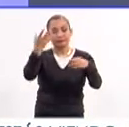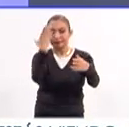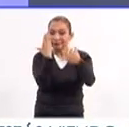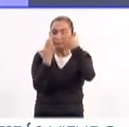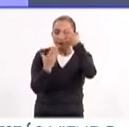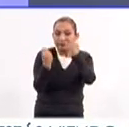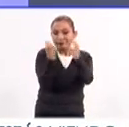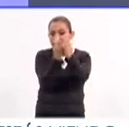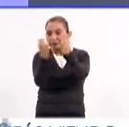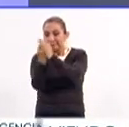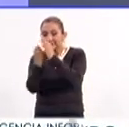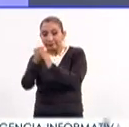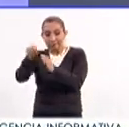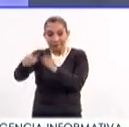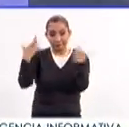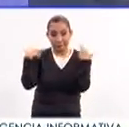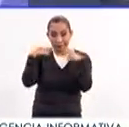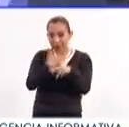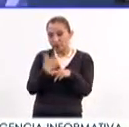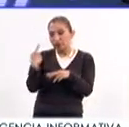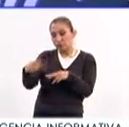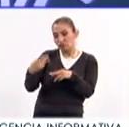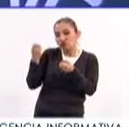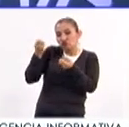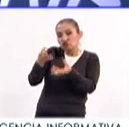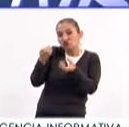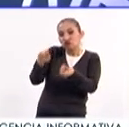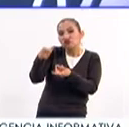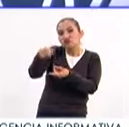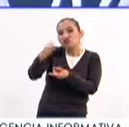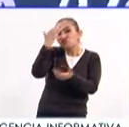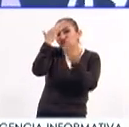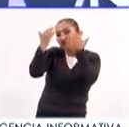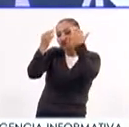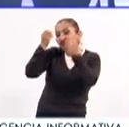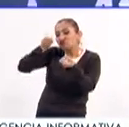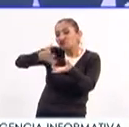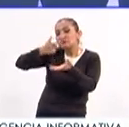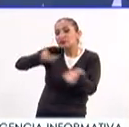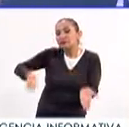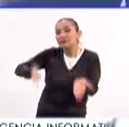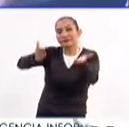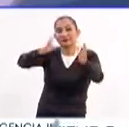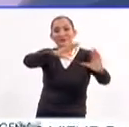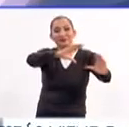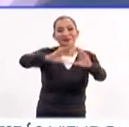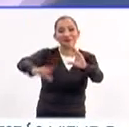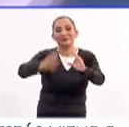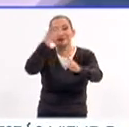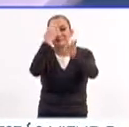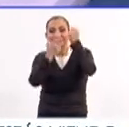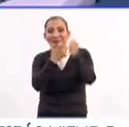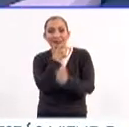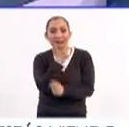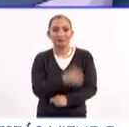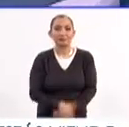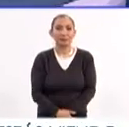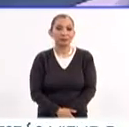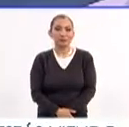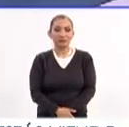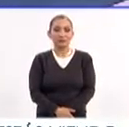capaciten, en que los maestros obtengan pues, todas esas herramientas y conocimientos para impulsar la enseñanza y el aprendizaje del idioma